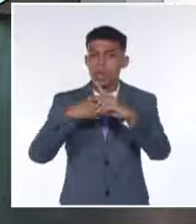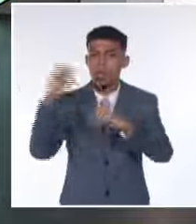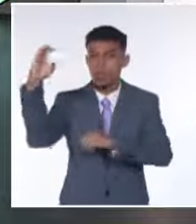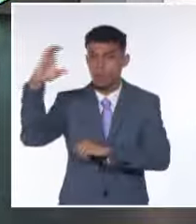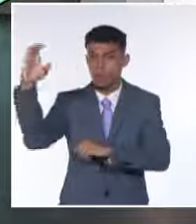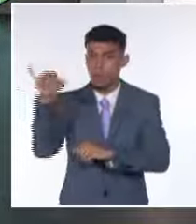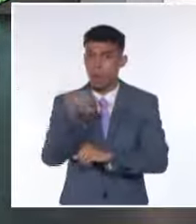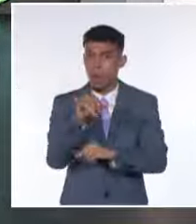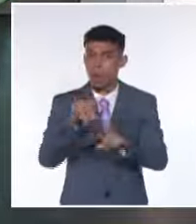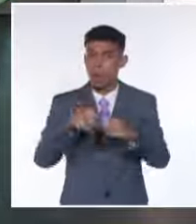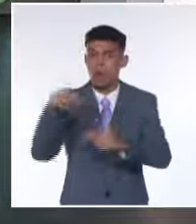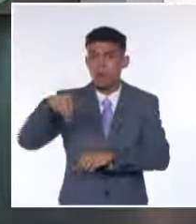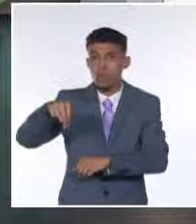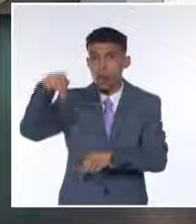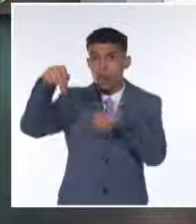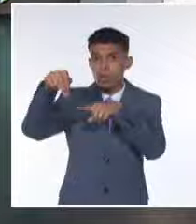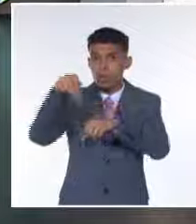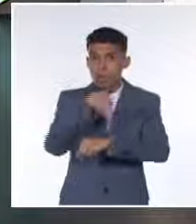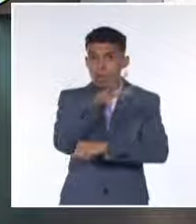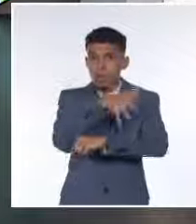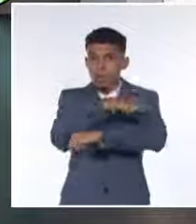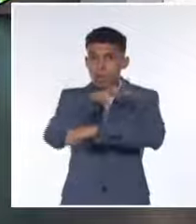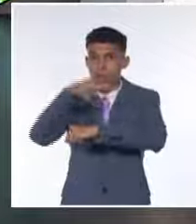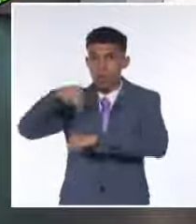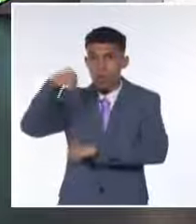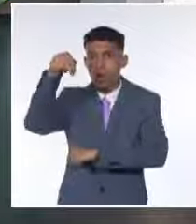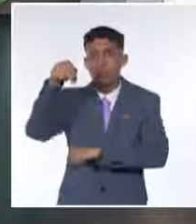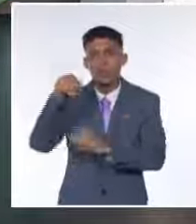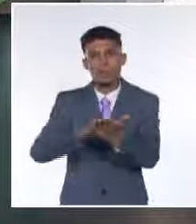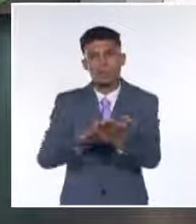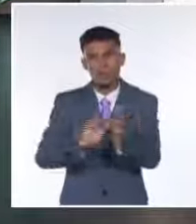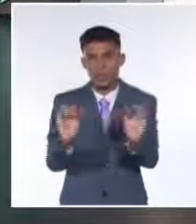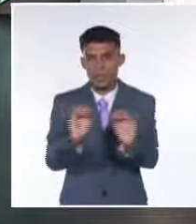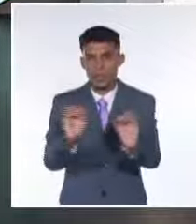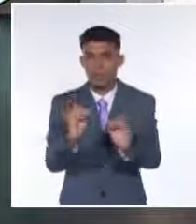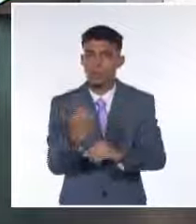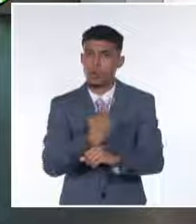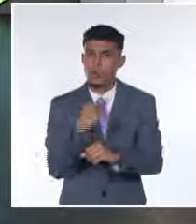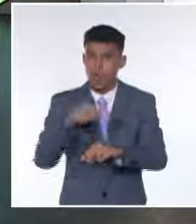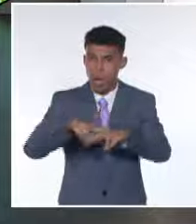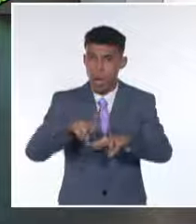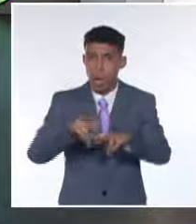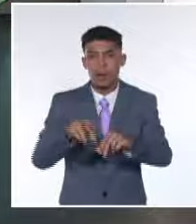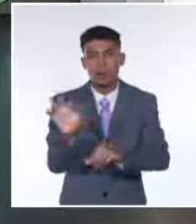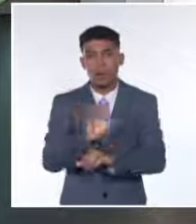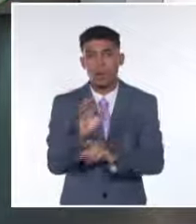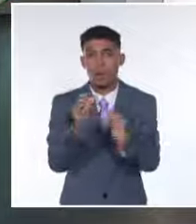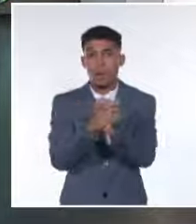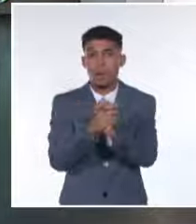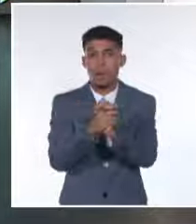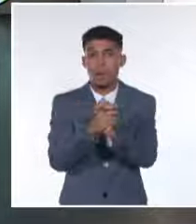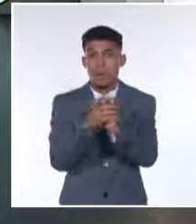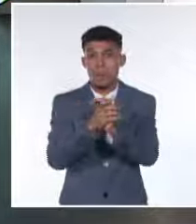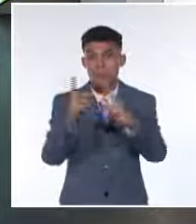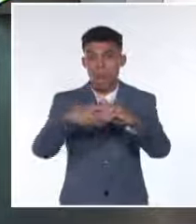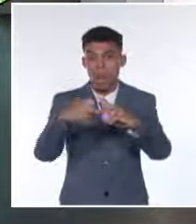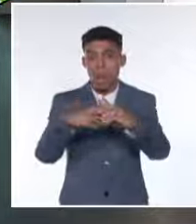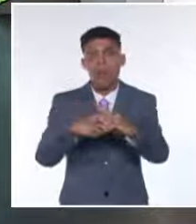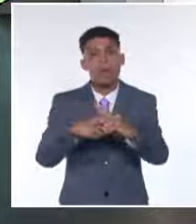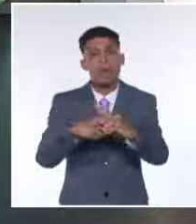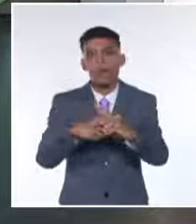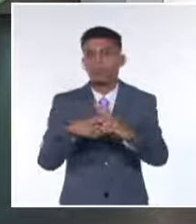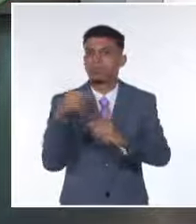norte todavía sigue sin lluvia, por eso acá en La Habana continuamos todavía esperando las precipitaciones que en mayo estuvieron pues prácticamente ausentes. Pues que lo disfruten